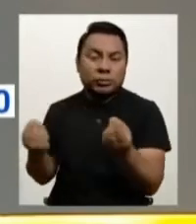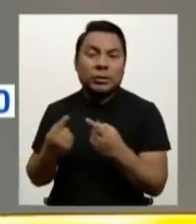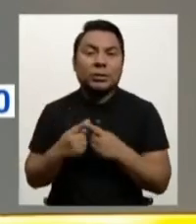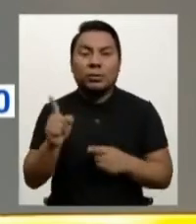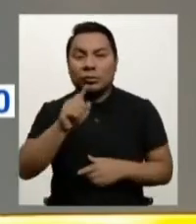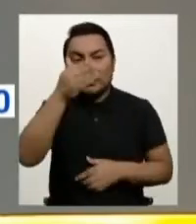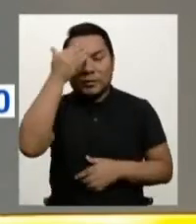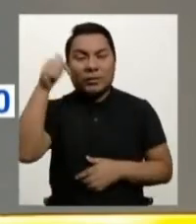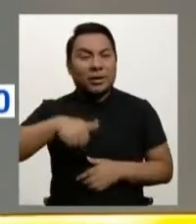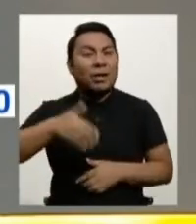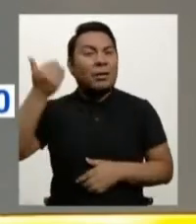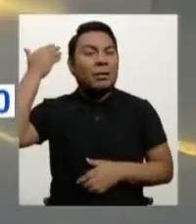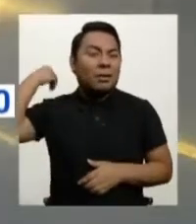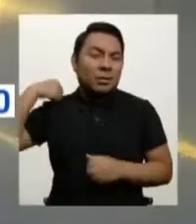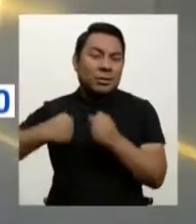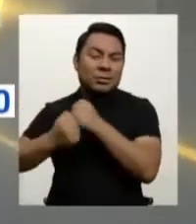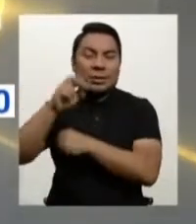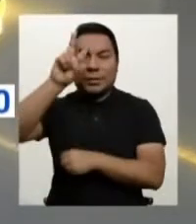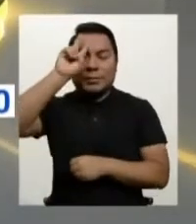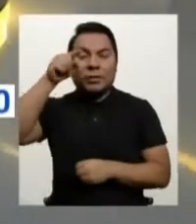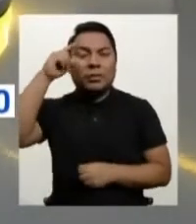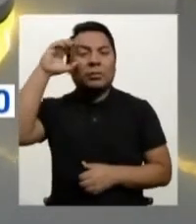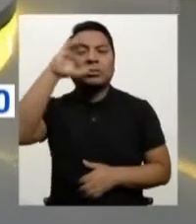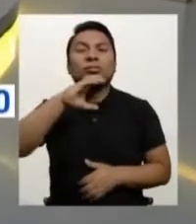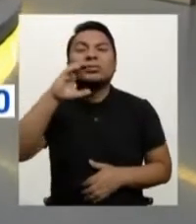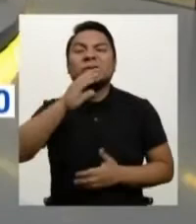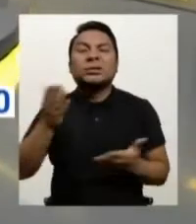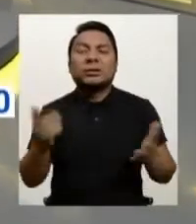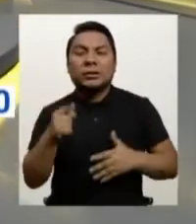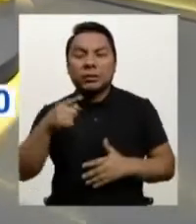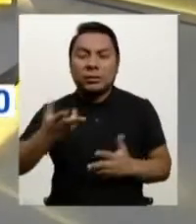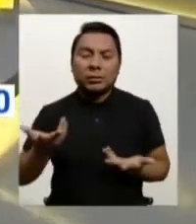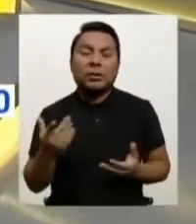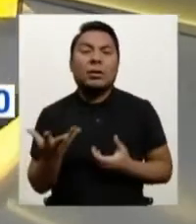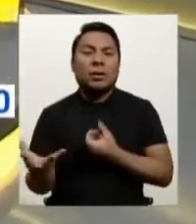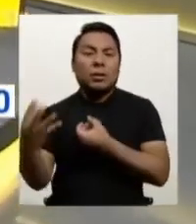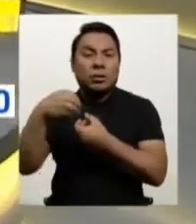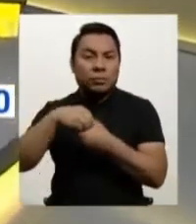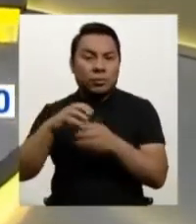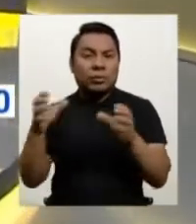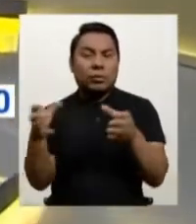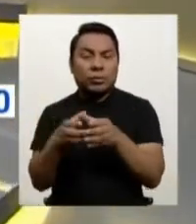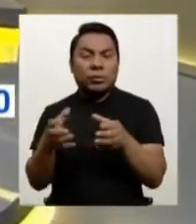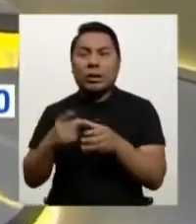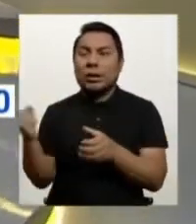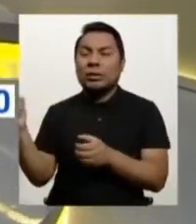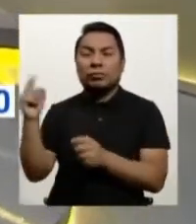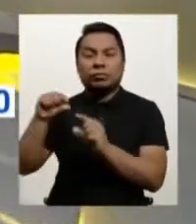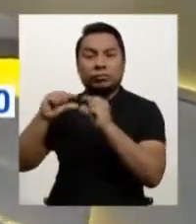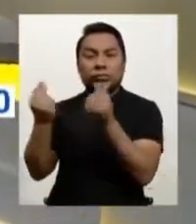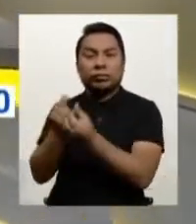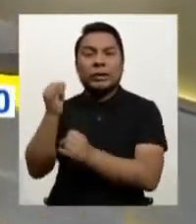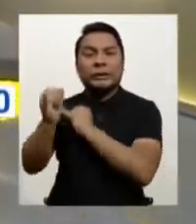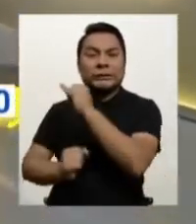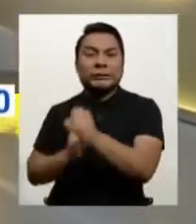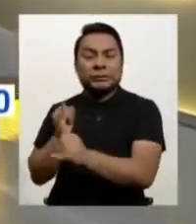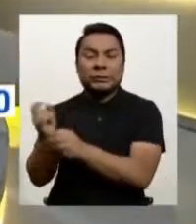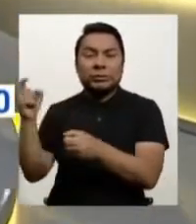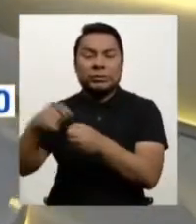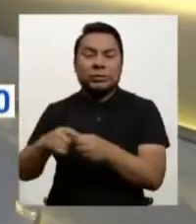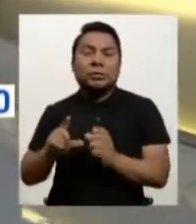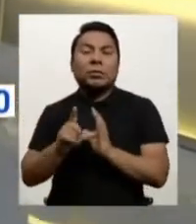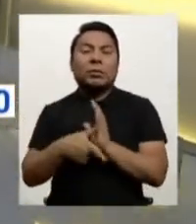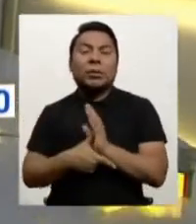Perú lo que buscaba en ese momento era reinsertarse en la comunidad financiera internacional y al producirse el golpe eso